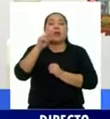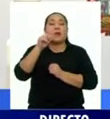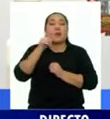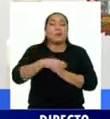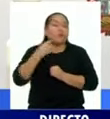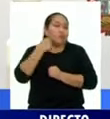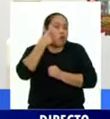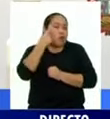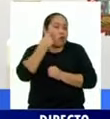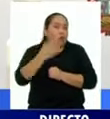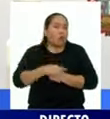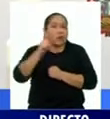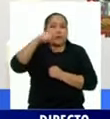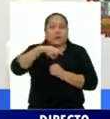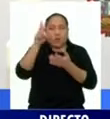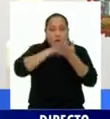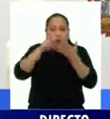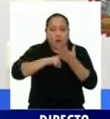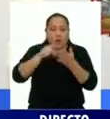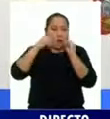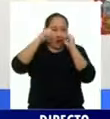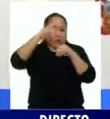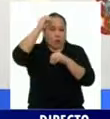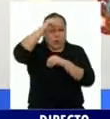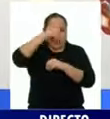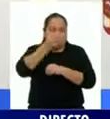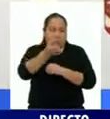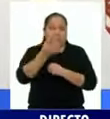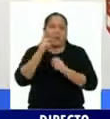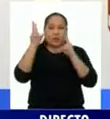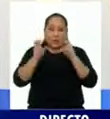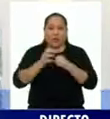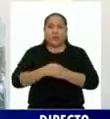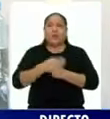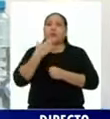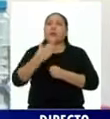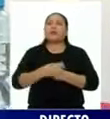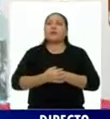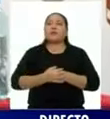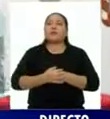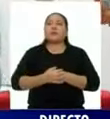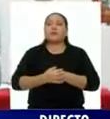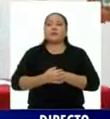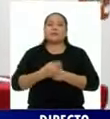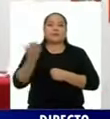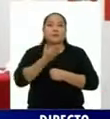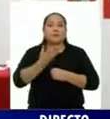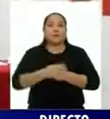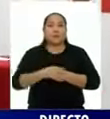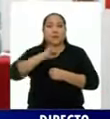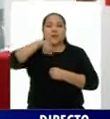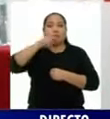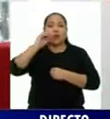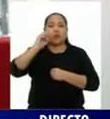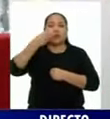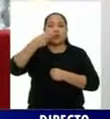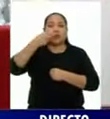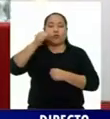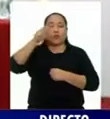para hacerme una opinión al respecto. Muchas gracias. Muchas gracias. Damos paso entonces a Jonathan